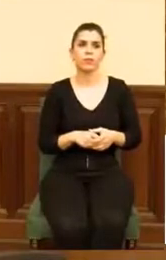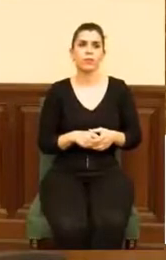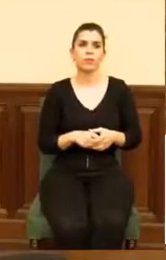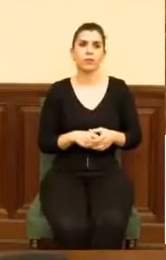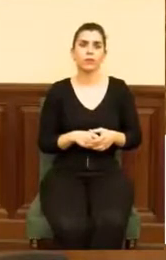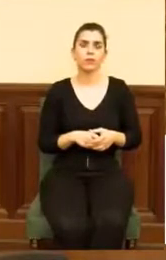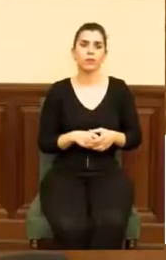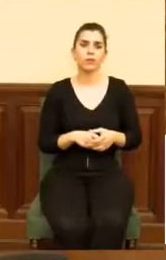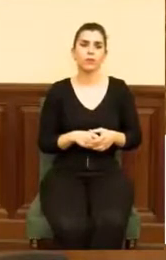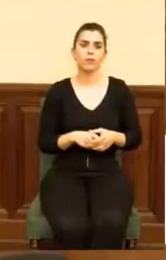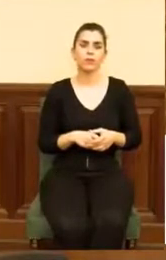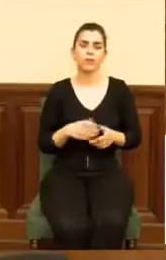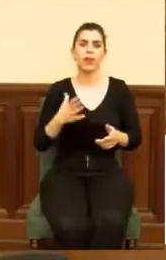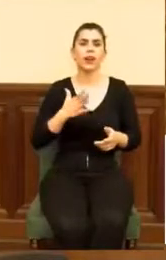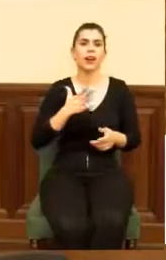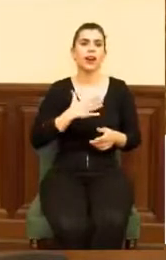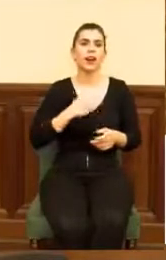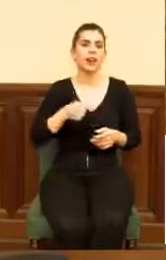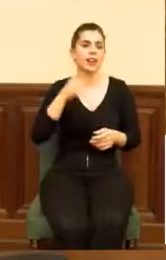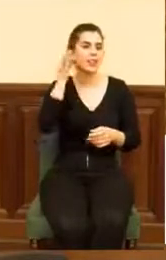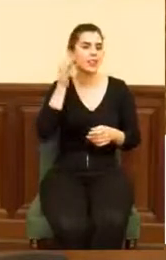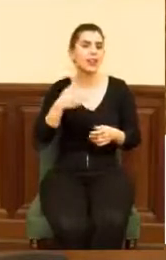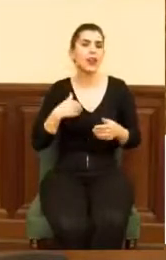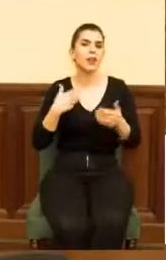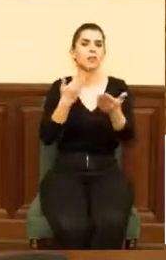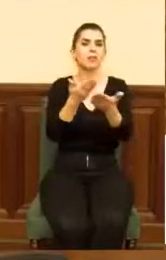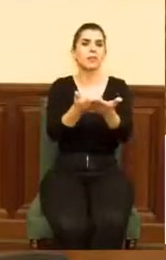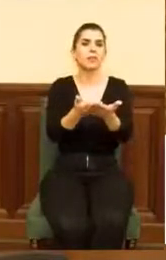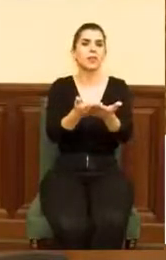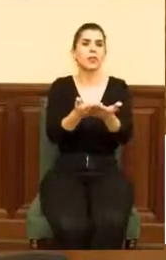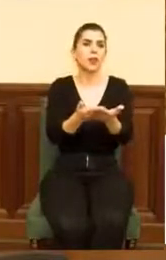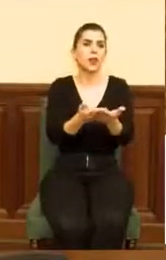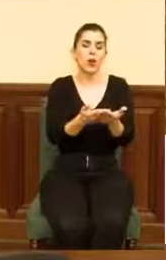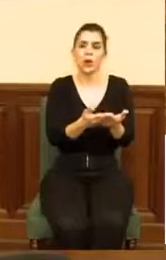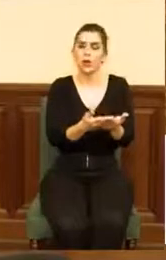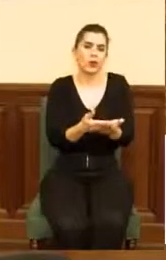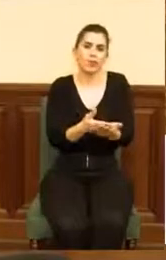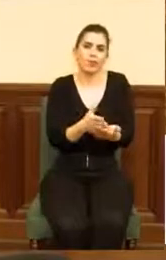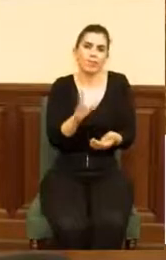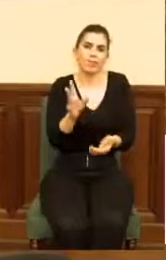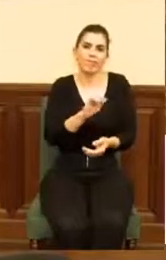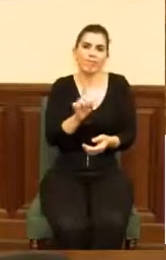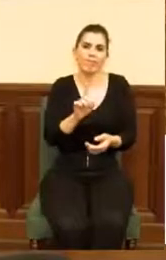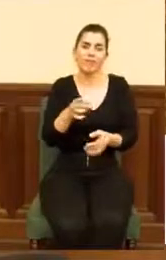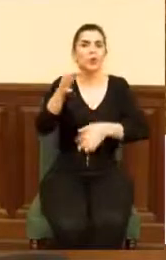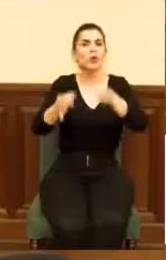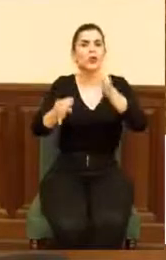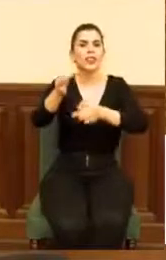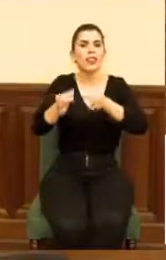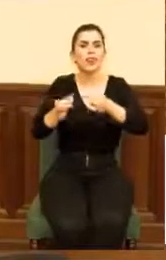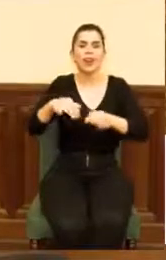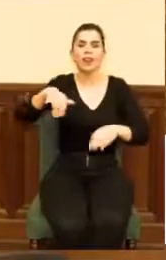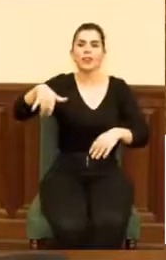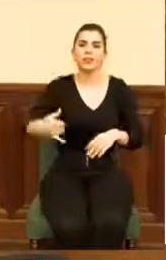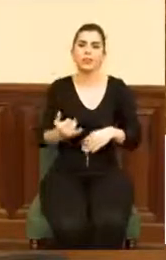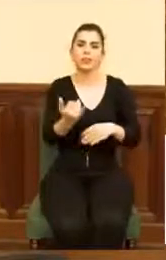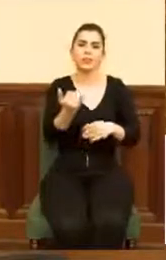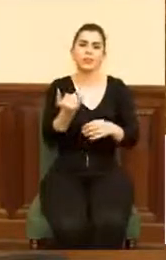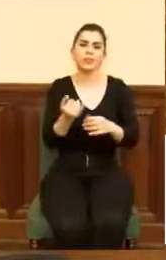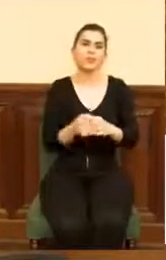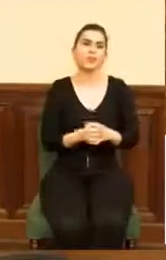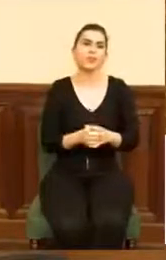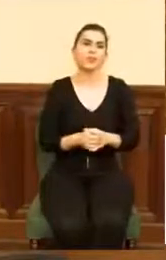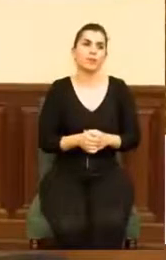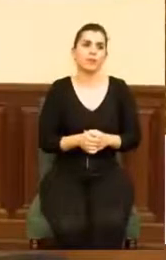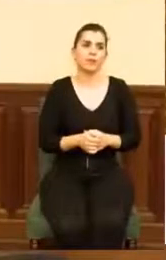alcaldesa, no se pongan al nivel de… ¿Por qué no? Porque es que no, que la gente está ya muy cansada, que vamos a pensar en